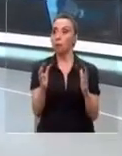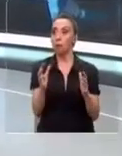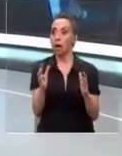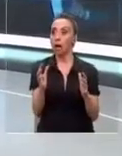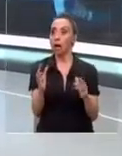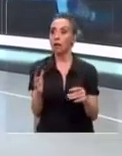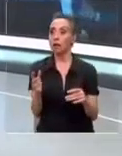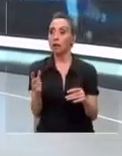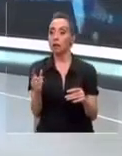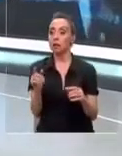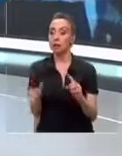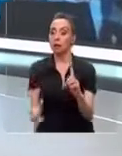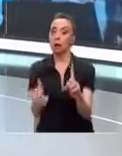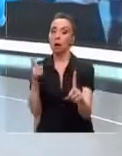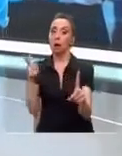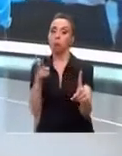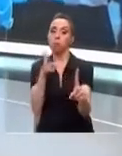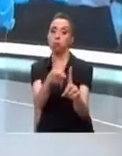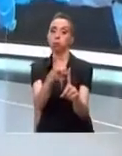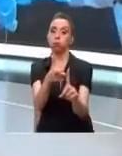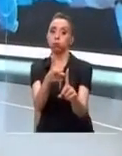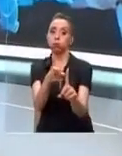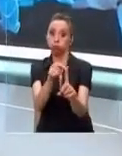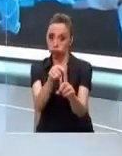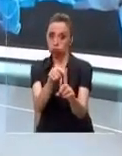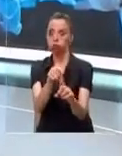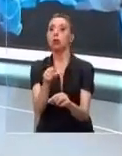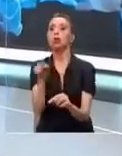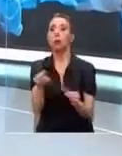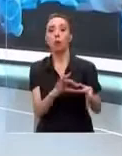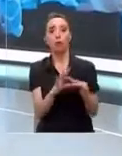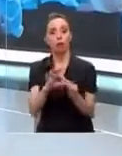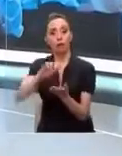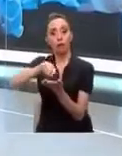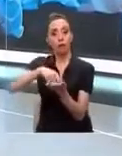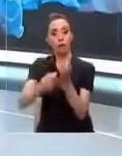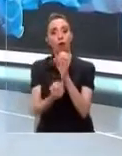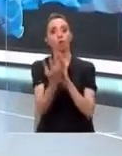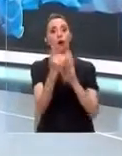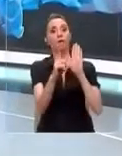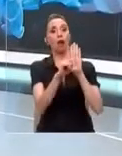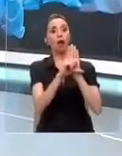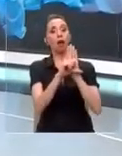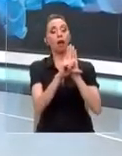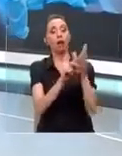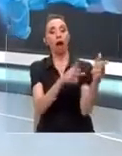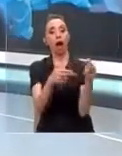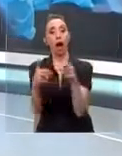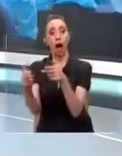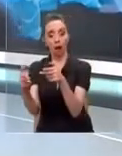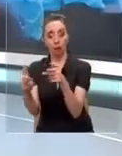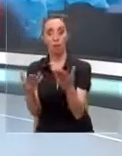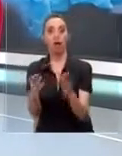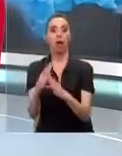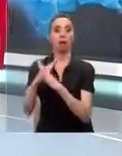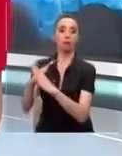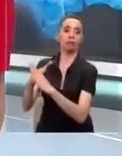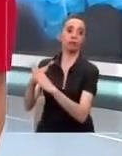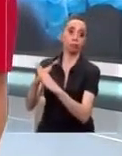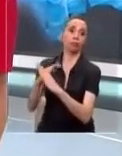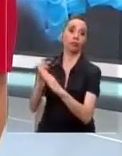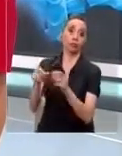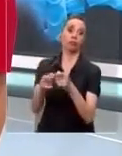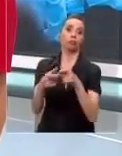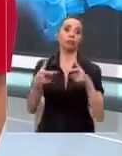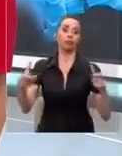de armas de fuego en este tipo de delitos. Ese fue uno de los datos que motivó la promulgación de una nueva ley de armas con la intención de frenar este